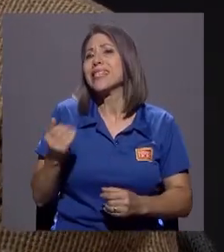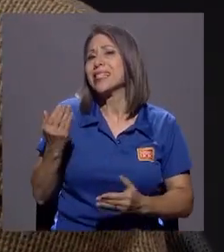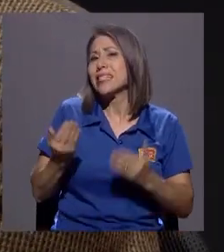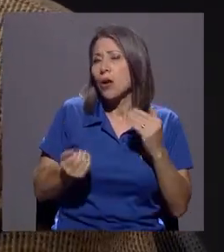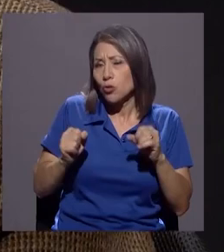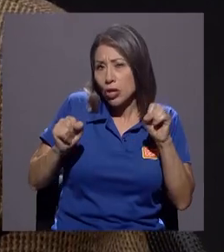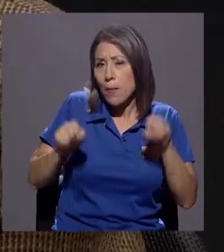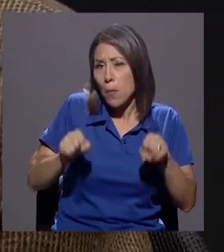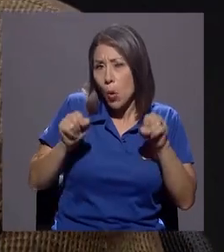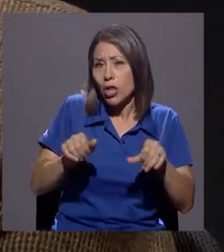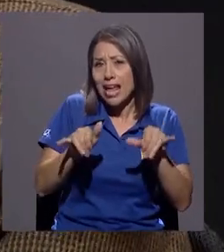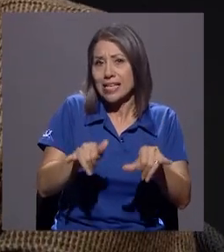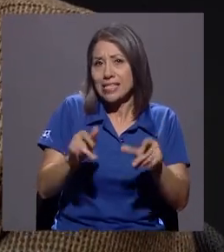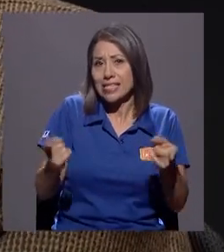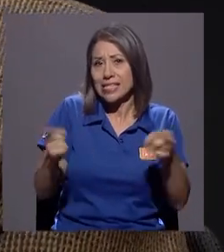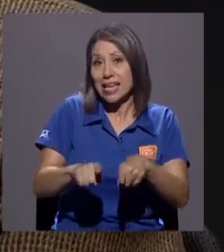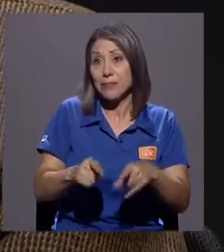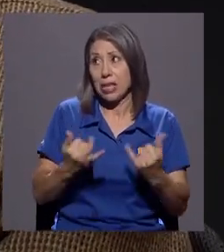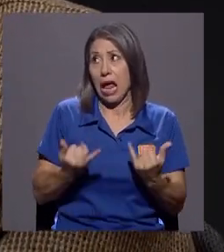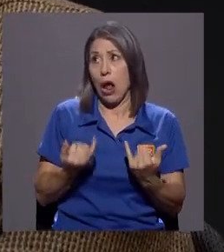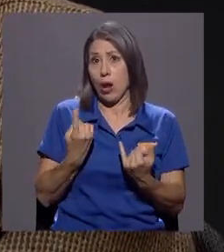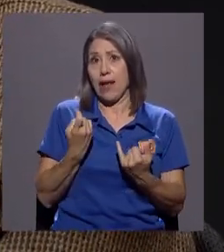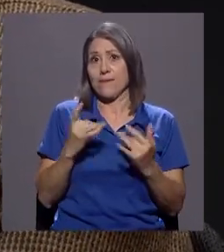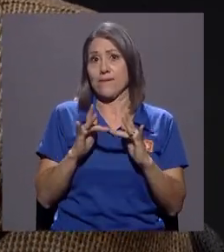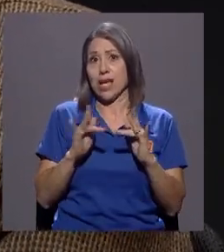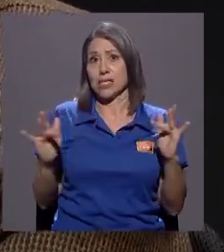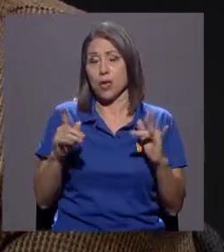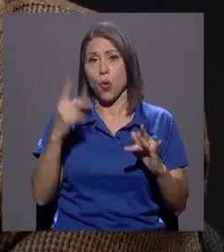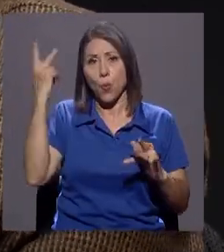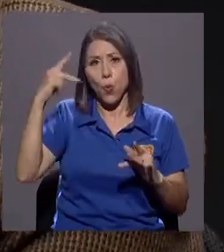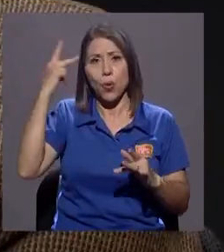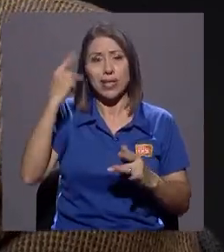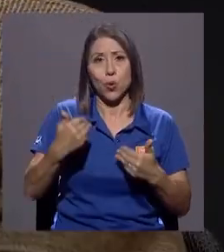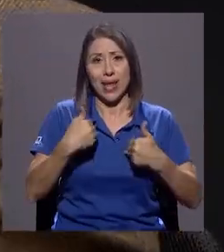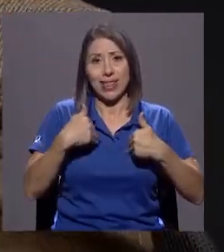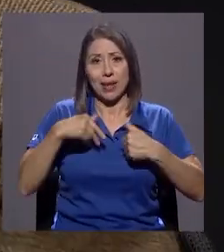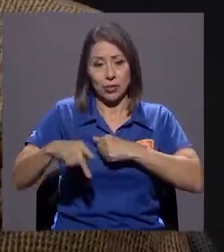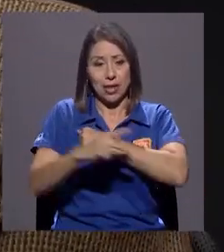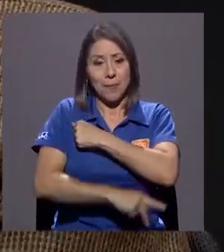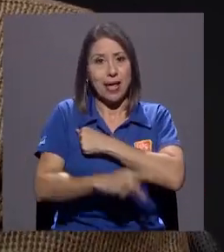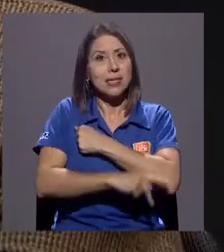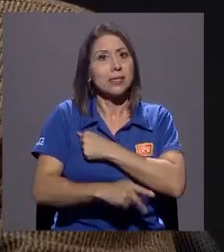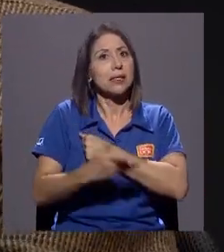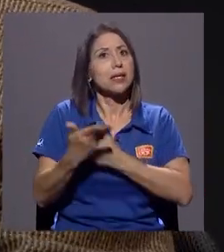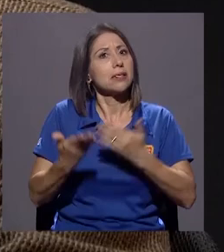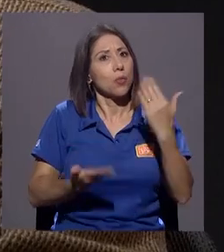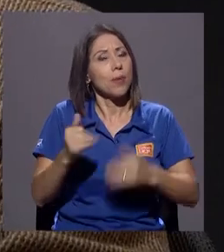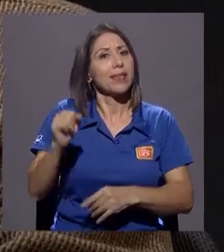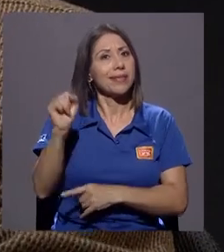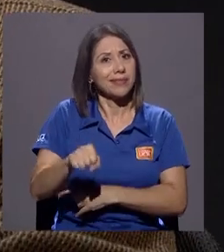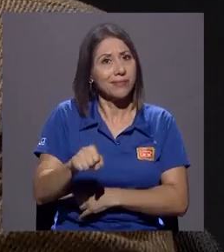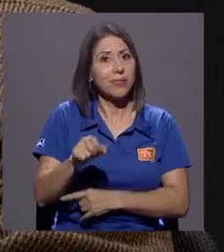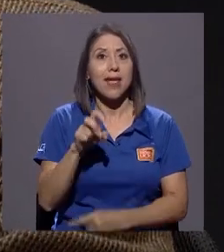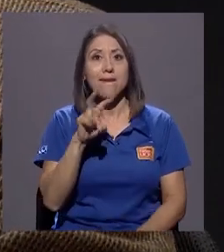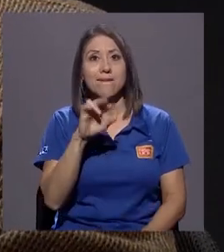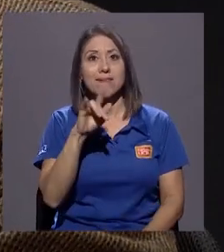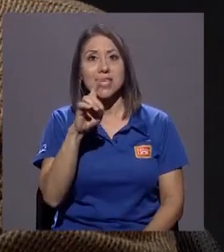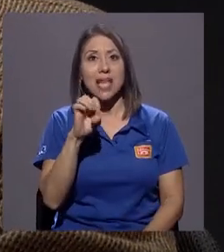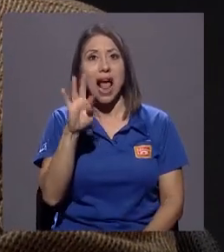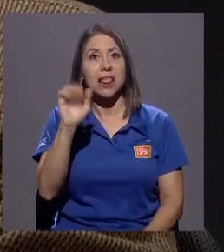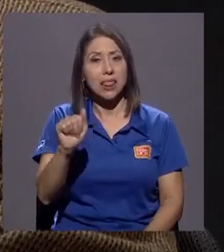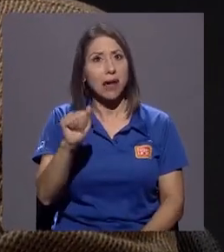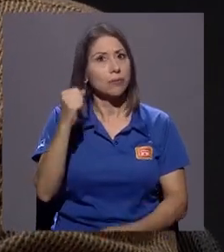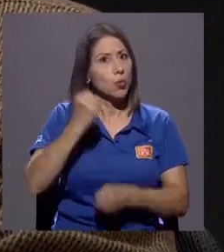en el vacío político que tenemos en el país seguramente que villalta ha venido haciendo un trabajo brillante en la asamblea